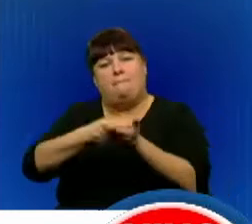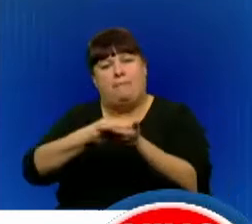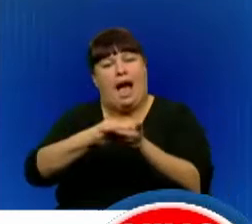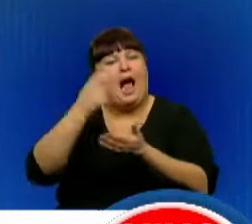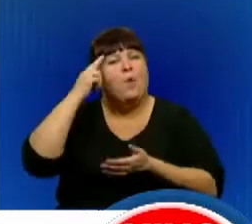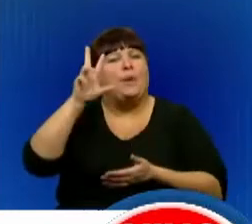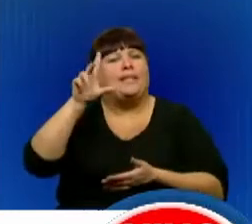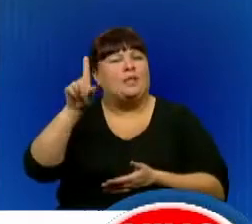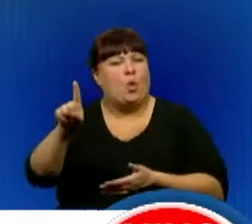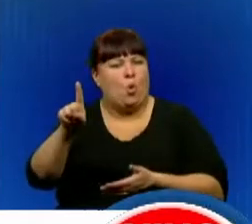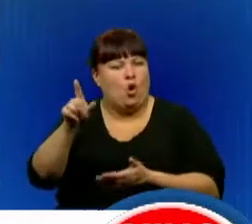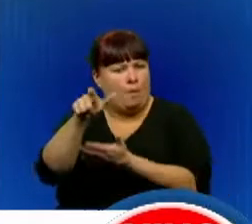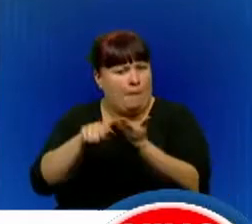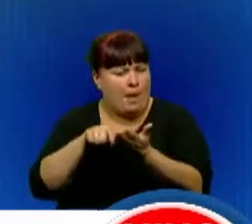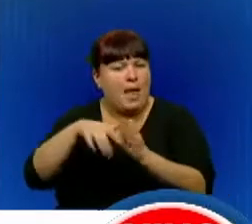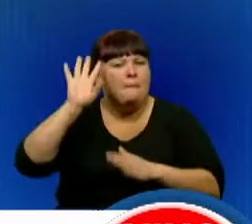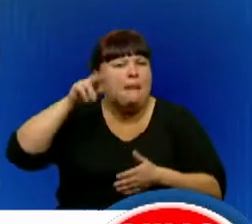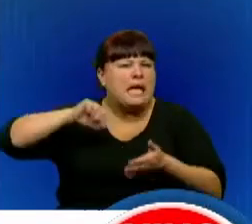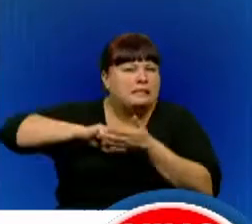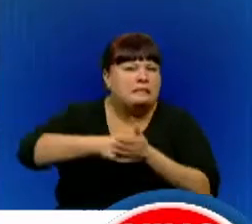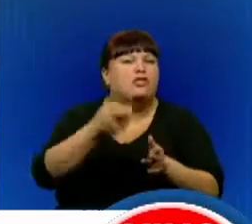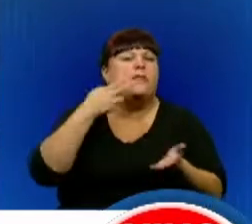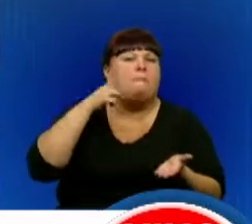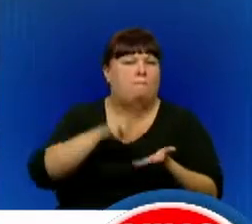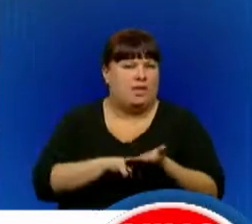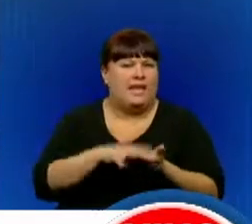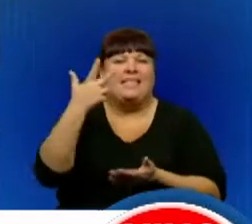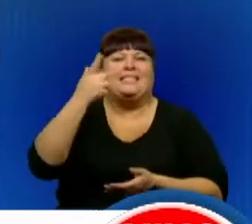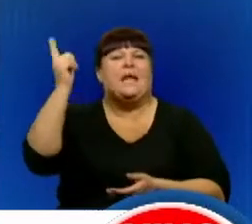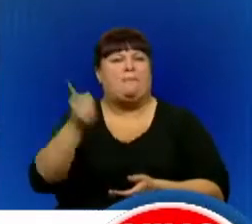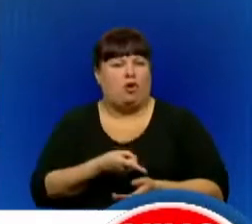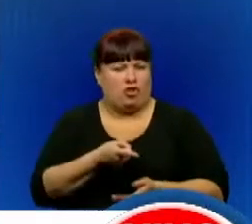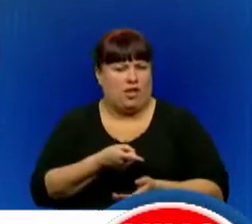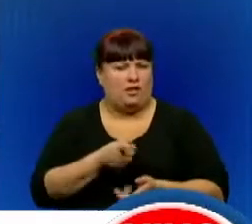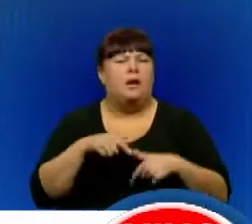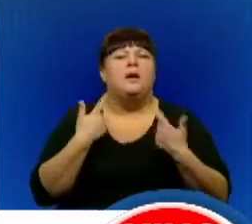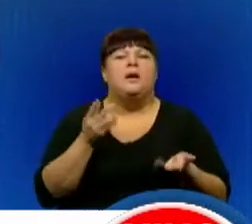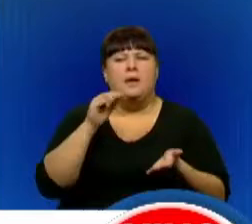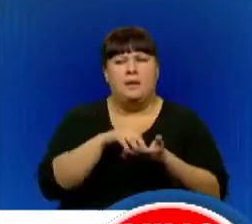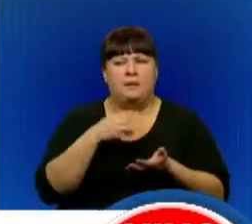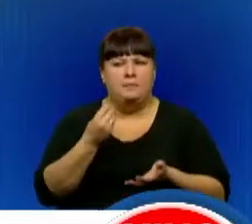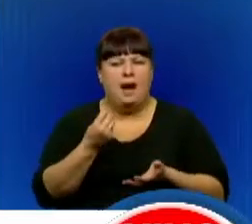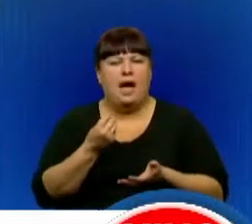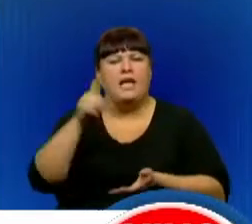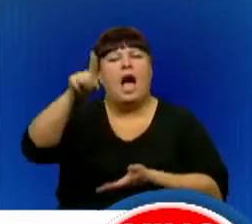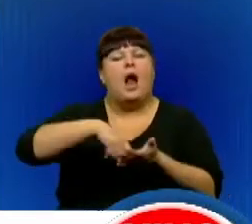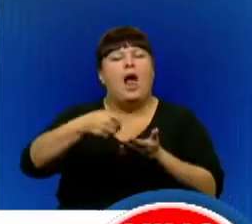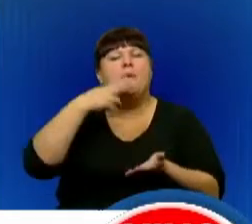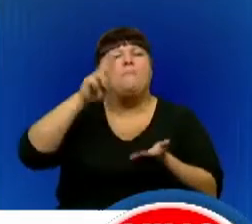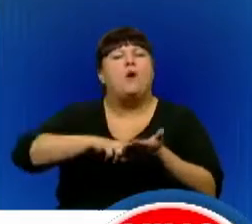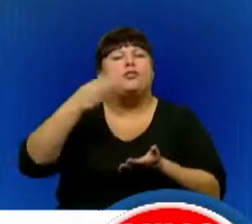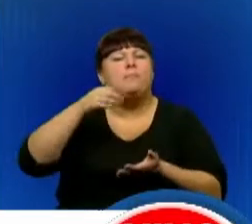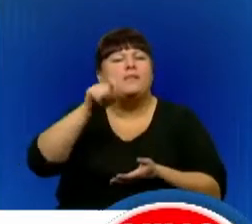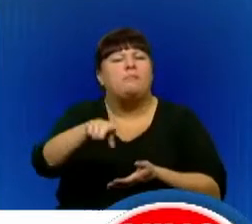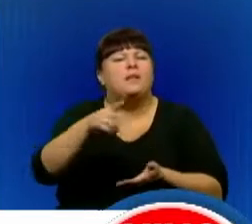formulario 931. Mayor presión fiscal, 3%. ¿Qué más seguimos? Derogar los tributos